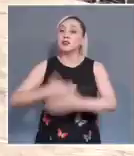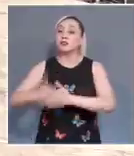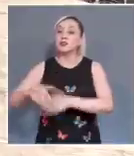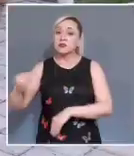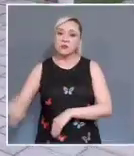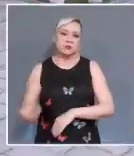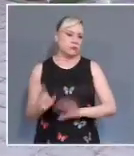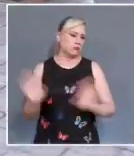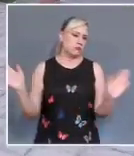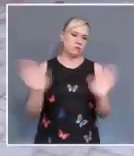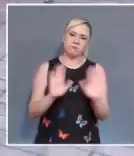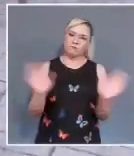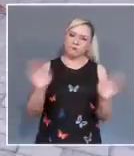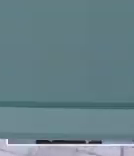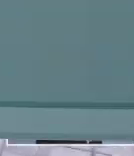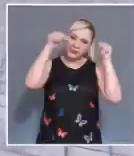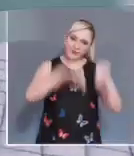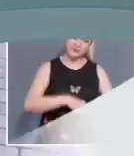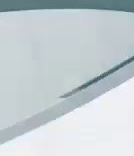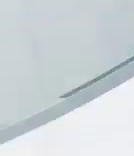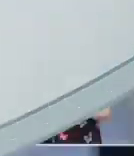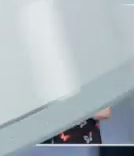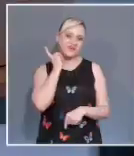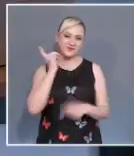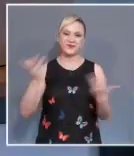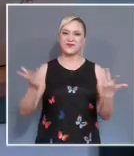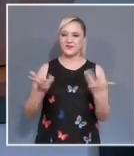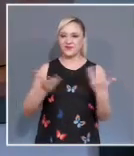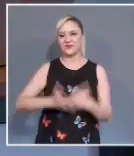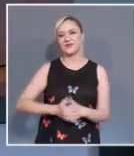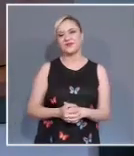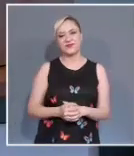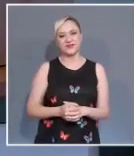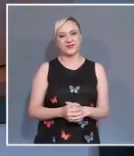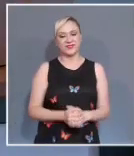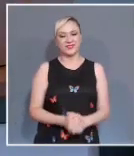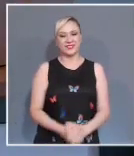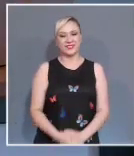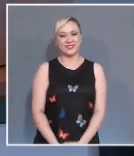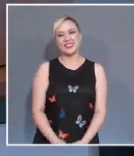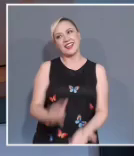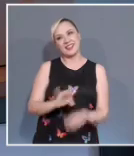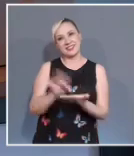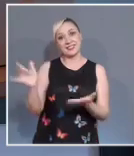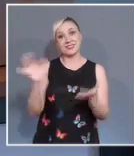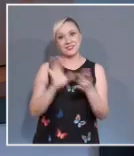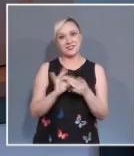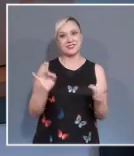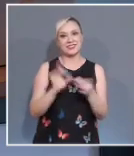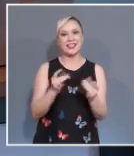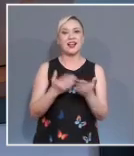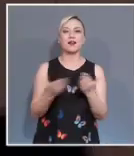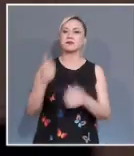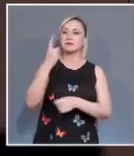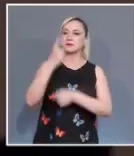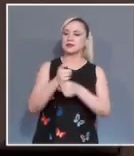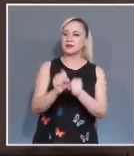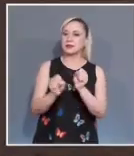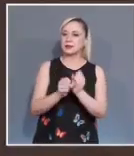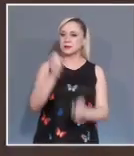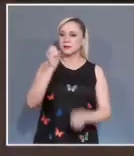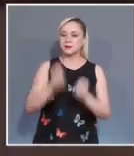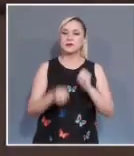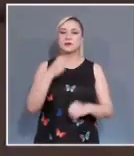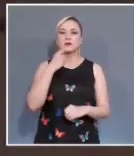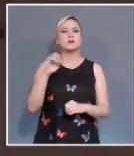de la Federación, Mario López Peña. Muchas gracias, Mario. En tanto, la primera sala de la Corte declaró constitucionales